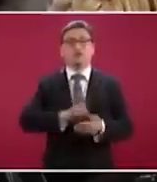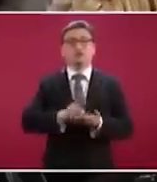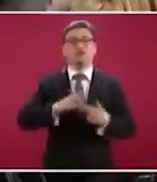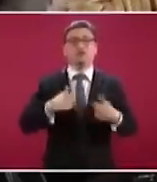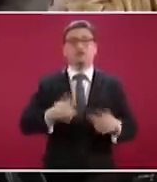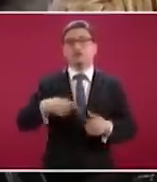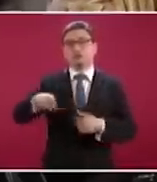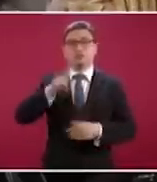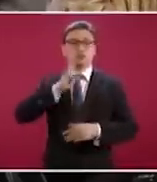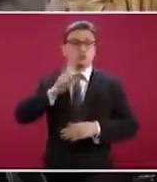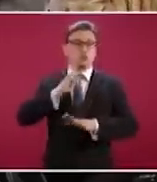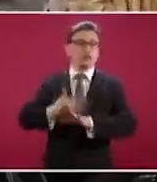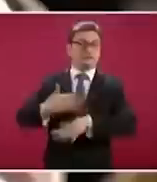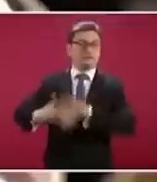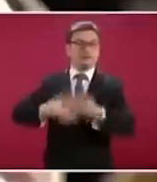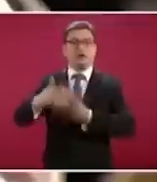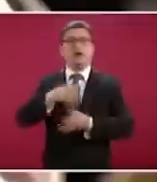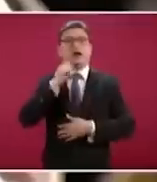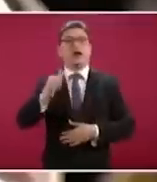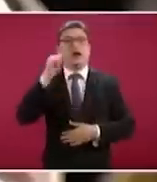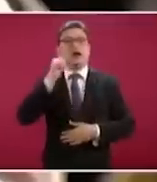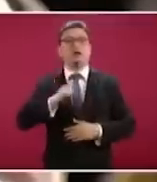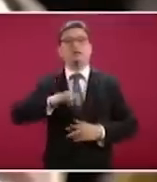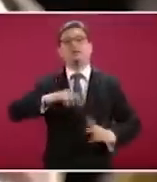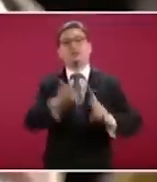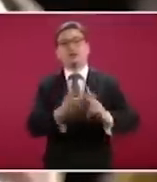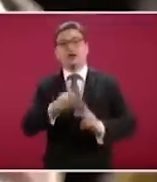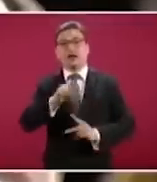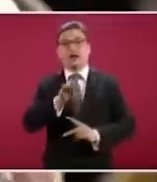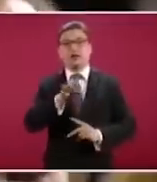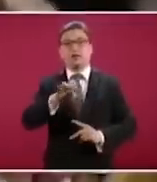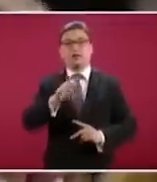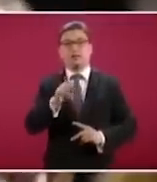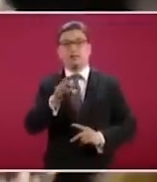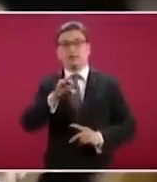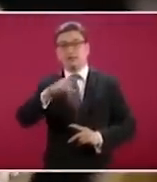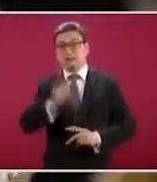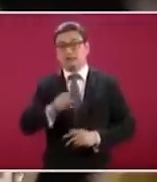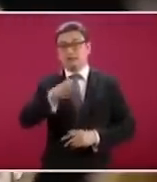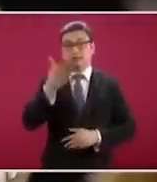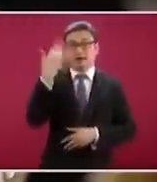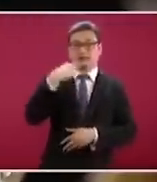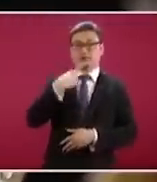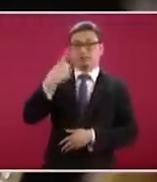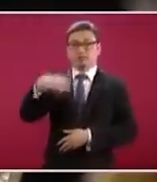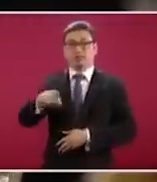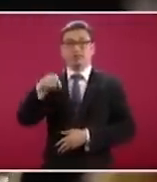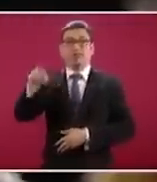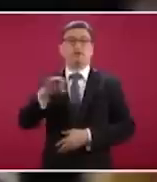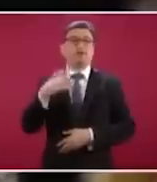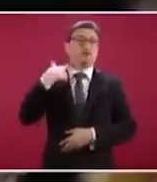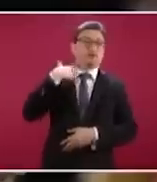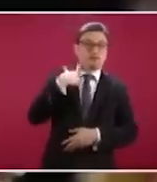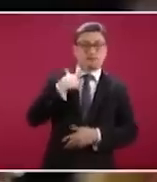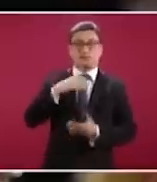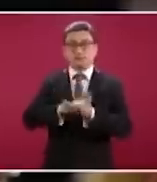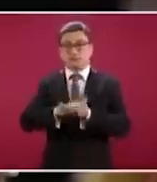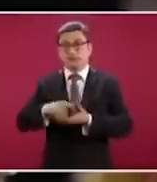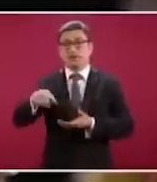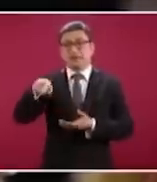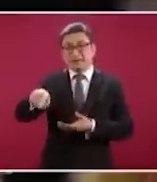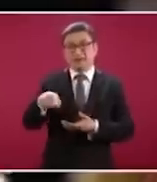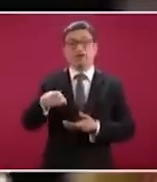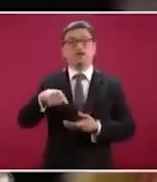la violencia a la mujer, el día de ayer asesinaron a Abril Pérez. La joven denunció a su exmarido por violencia